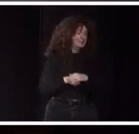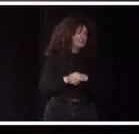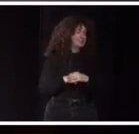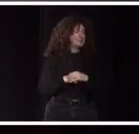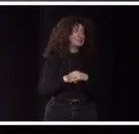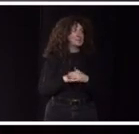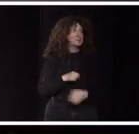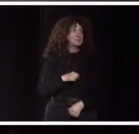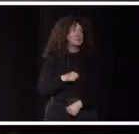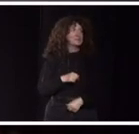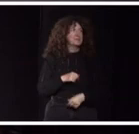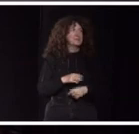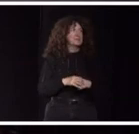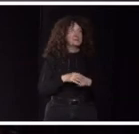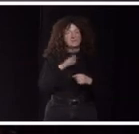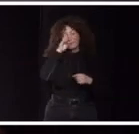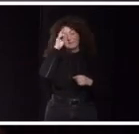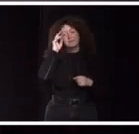Yo creo...